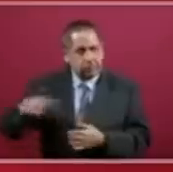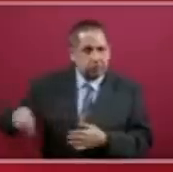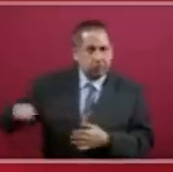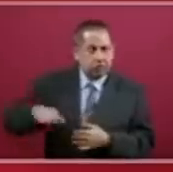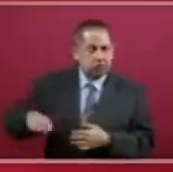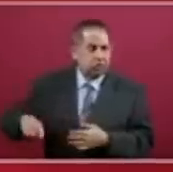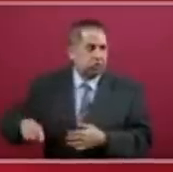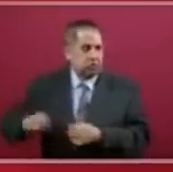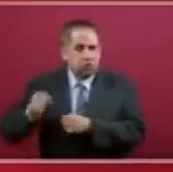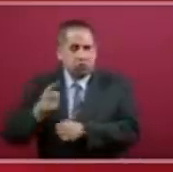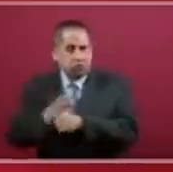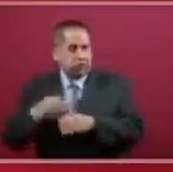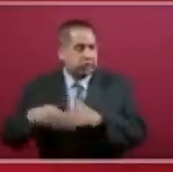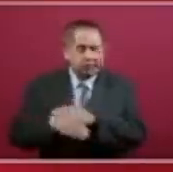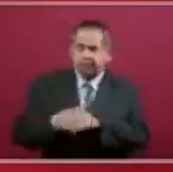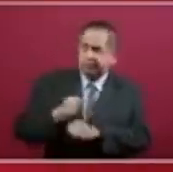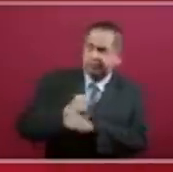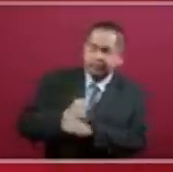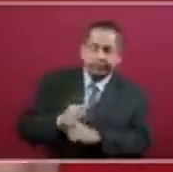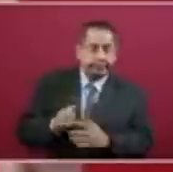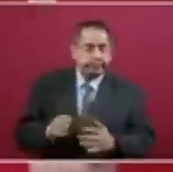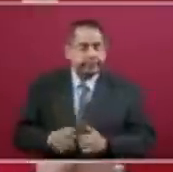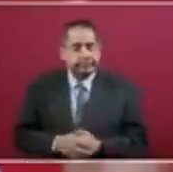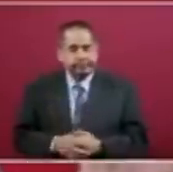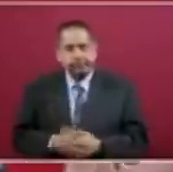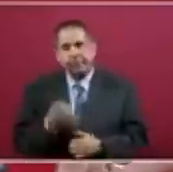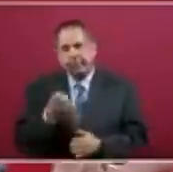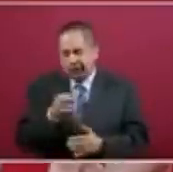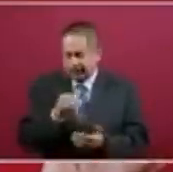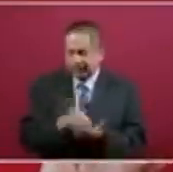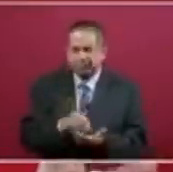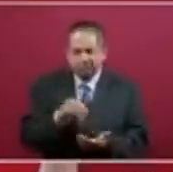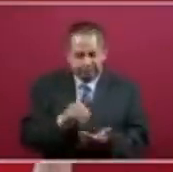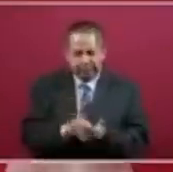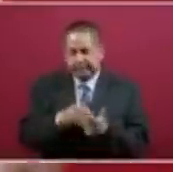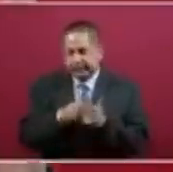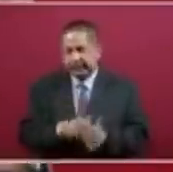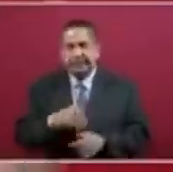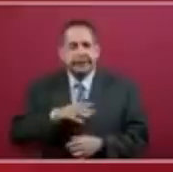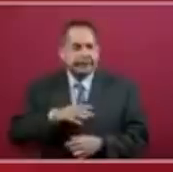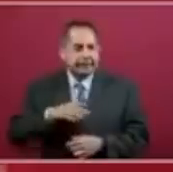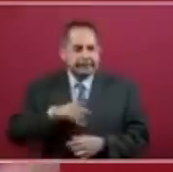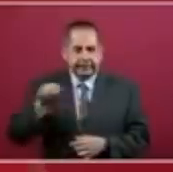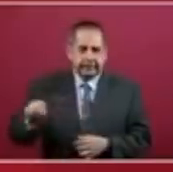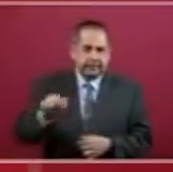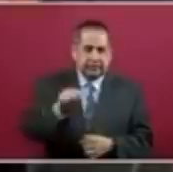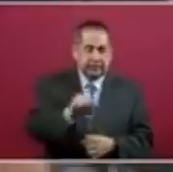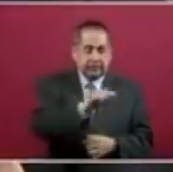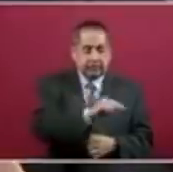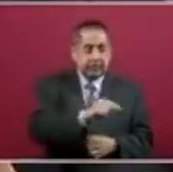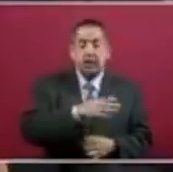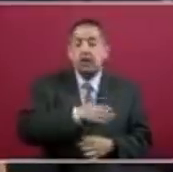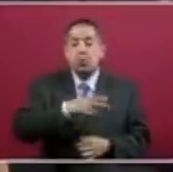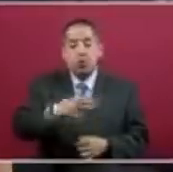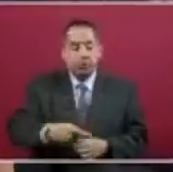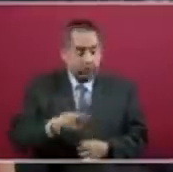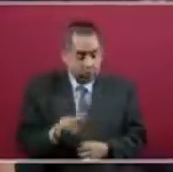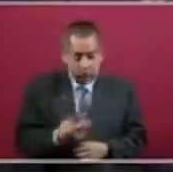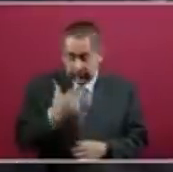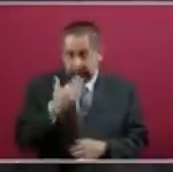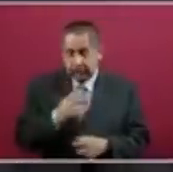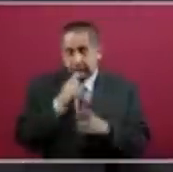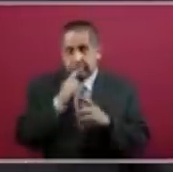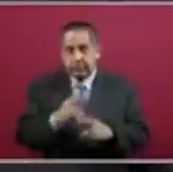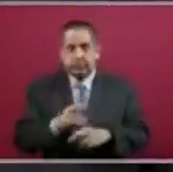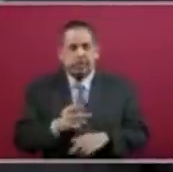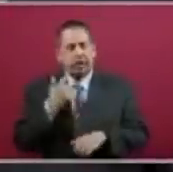los cuerpos de seguridad. Entonces, eso sigue pasando. Aprovecho, qué bien que me pregunta, para